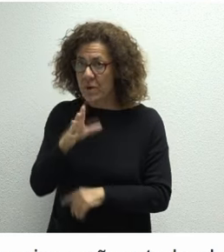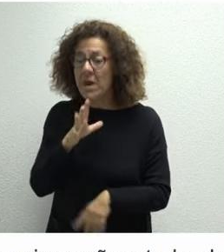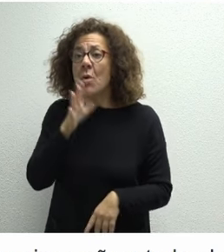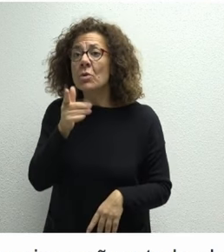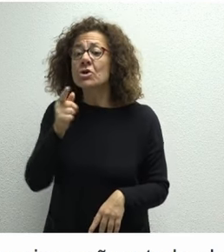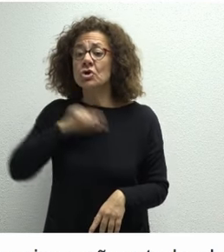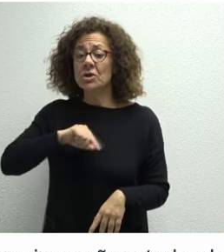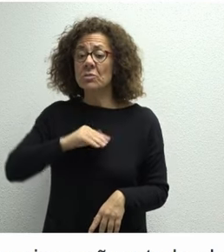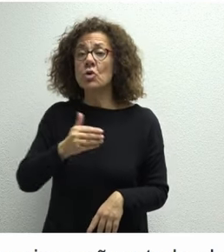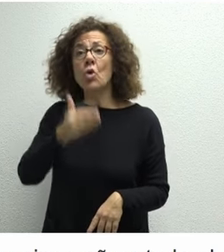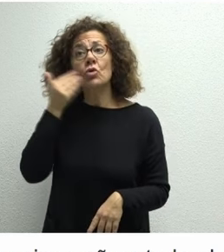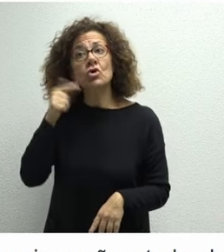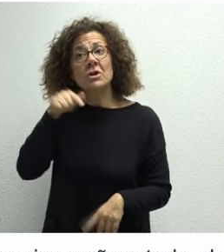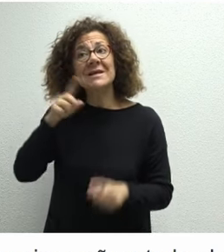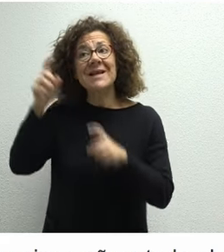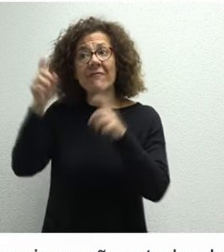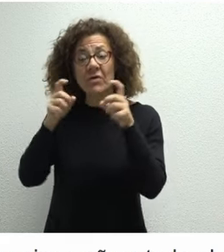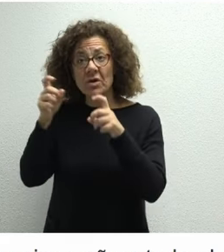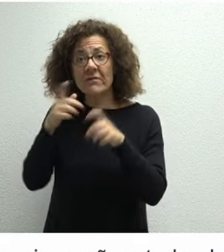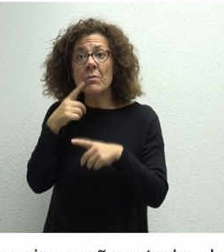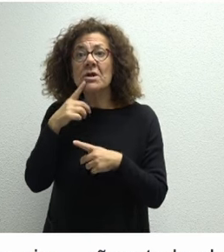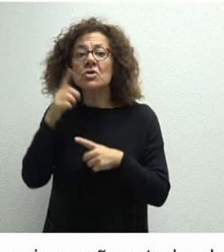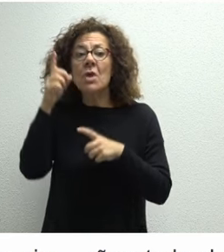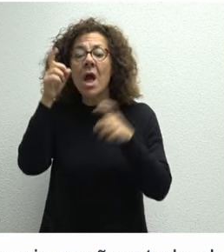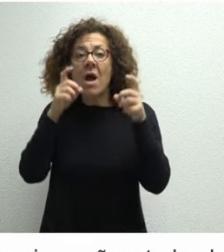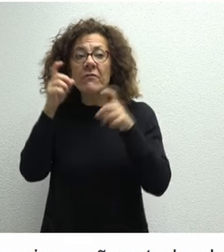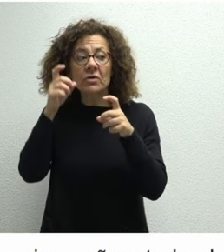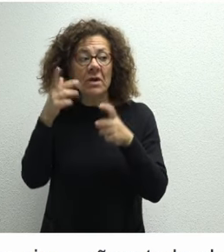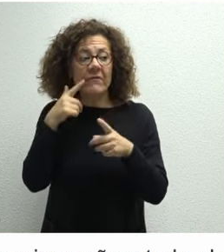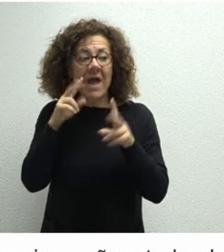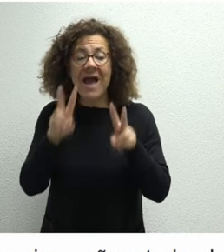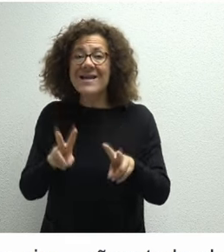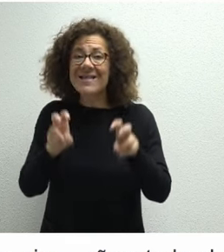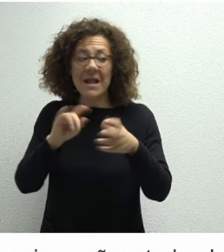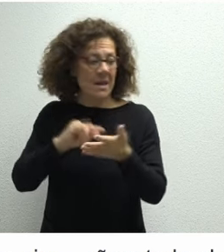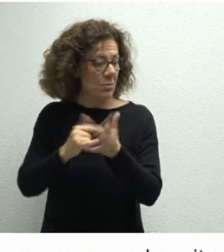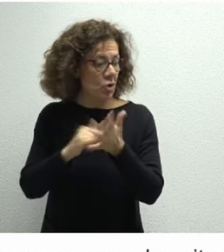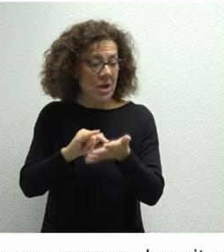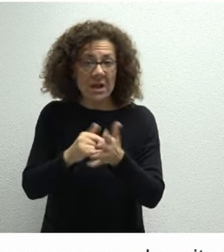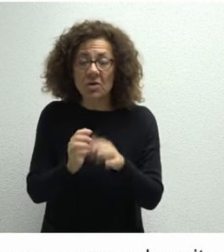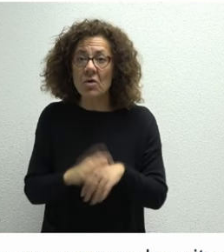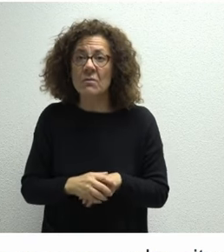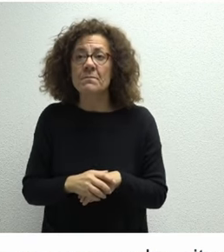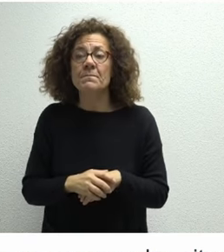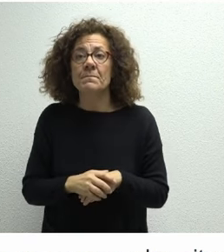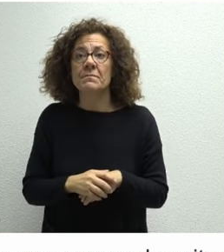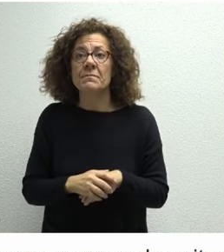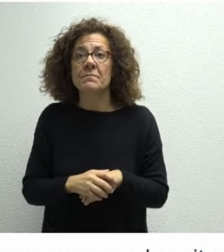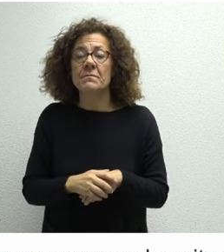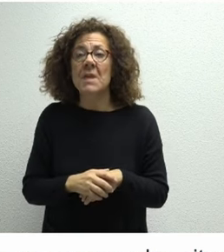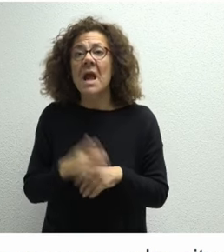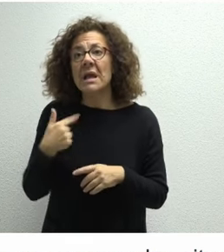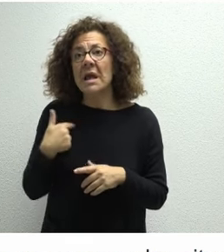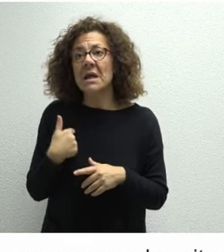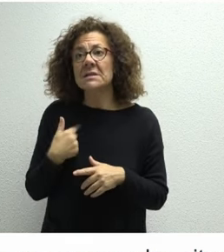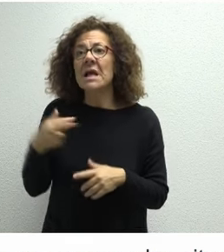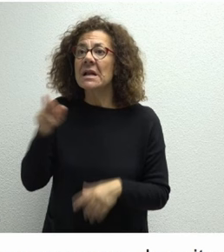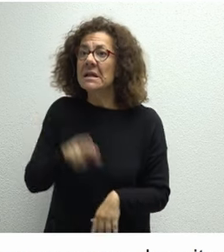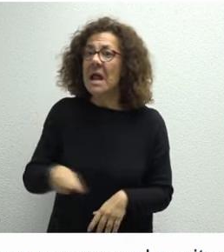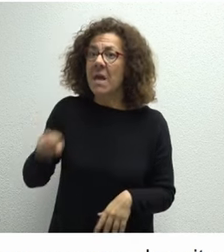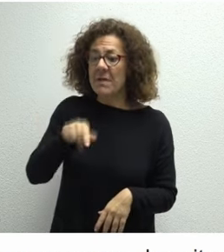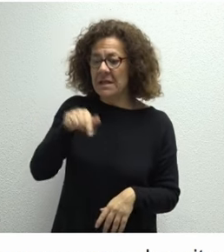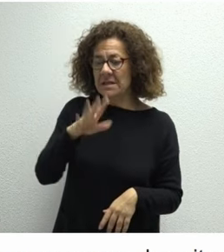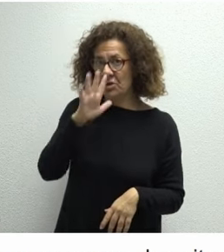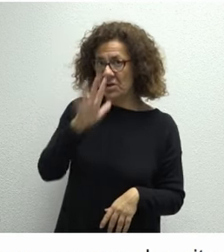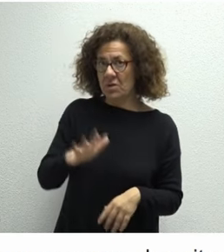sentimos muy orgullosos de esta imagen que es una imagen una foto inicial del proyecto que que viene redundando y se viene repitiendo durante